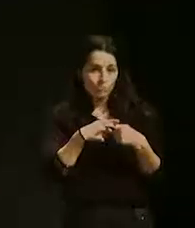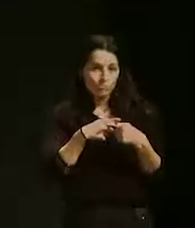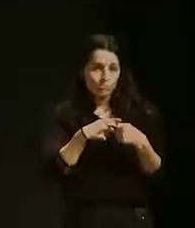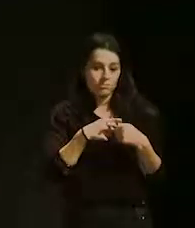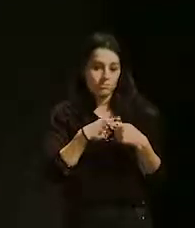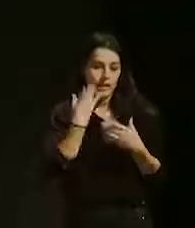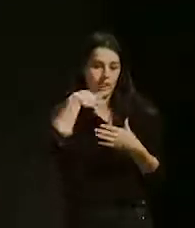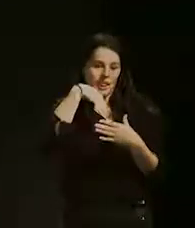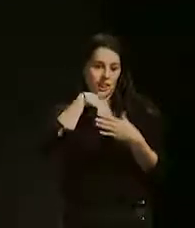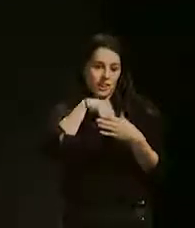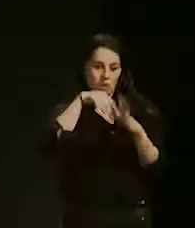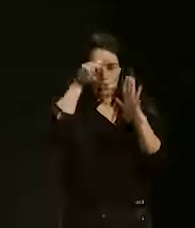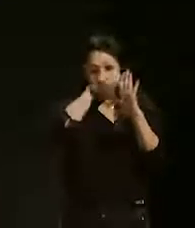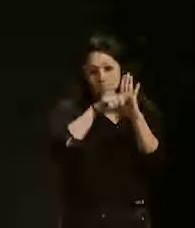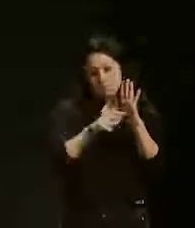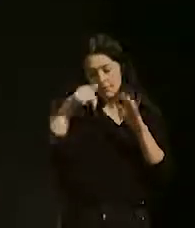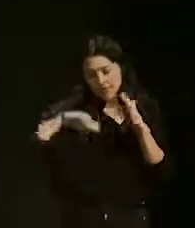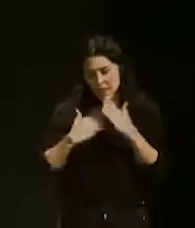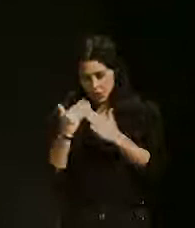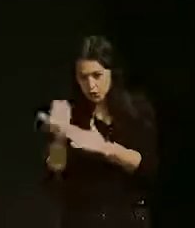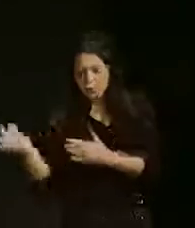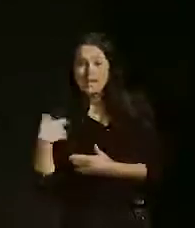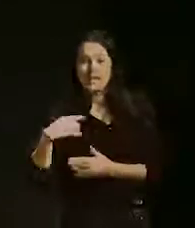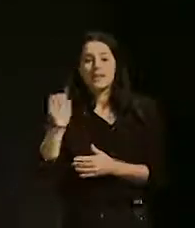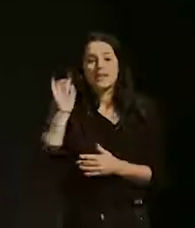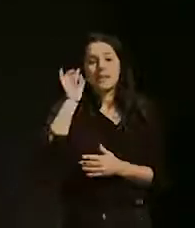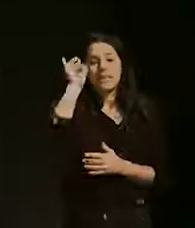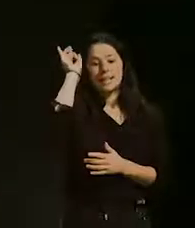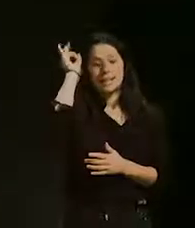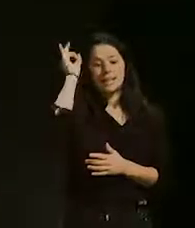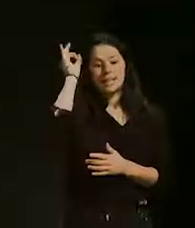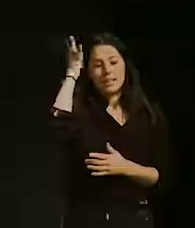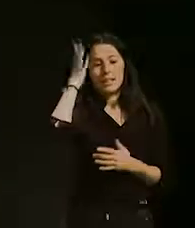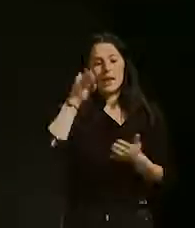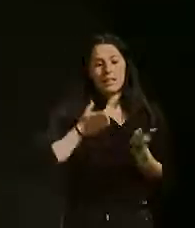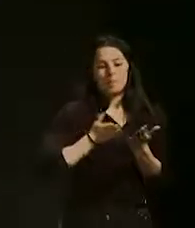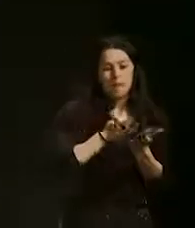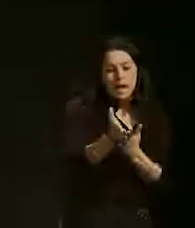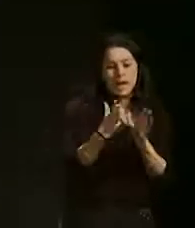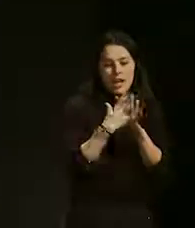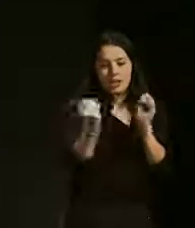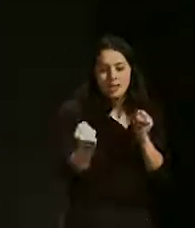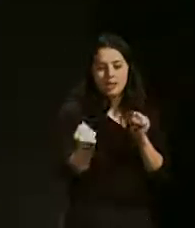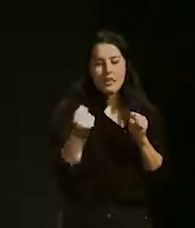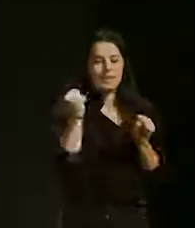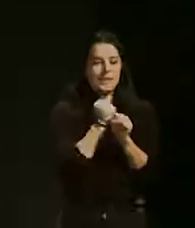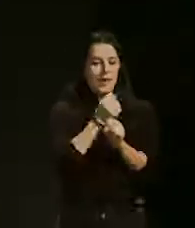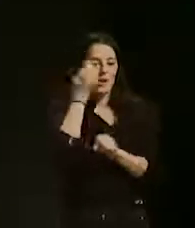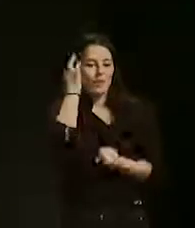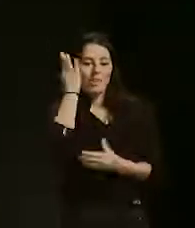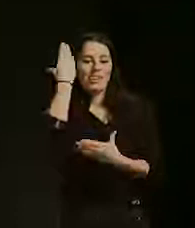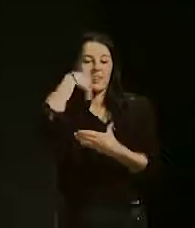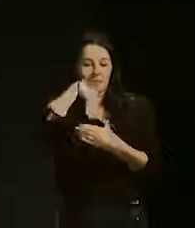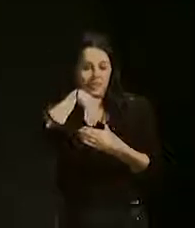jornadas. Digamos que la idea de la ruta, de la complicidad y del trabajo de la mujer